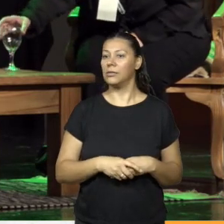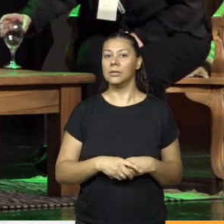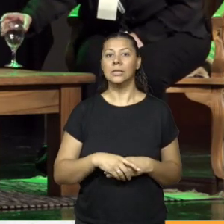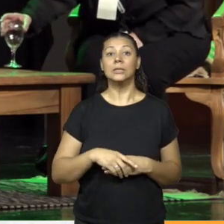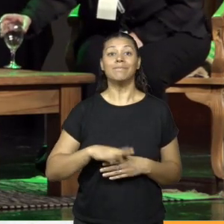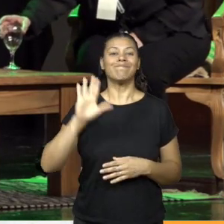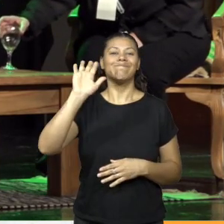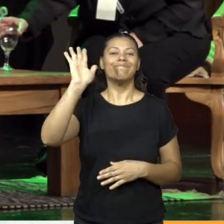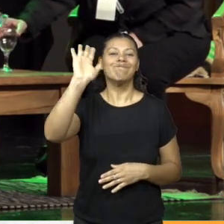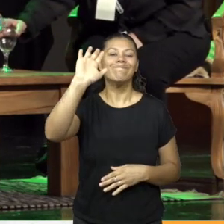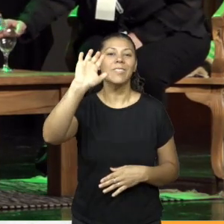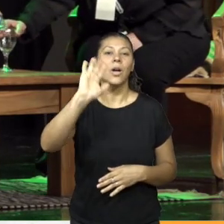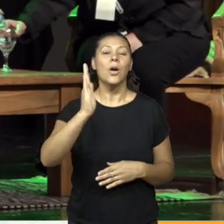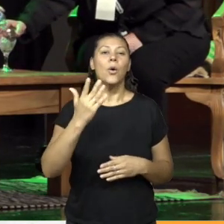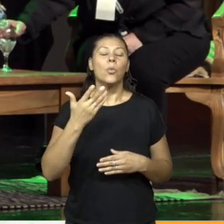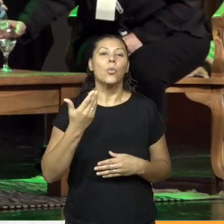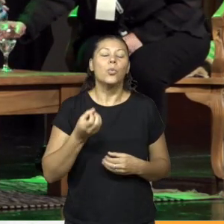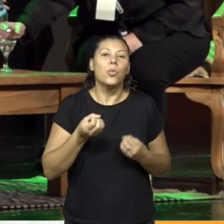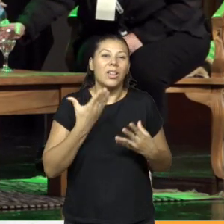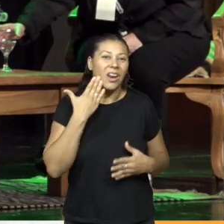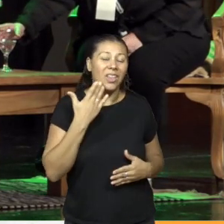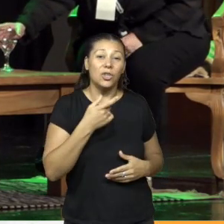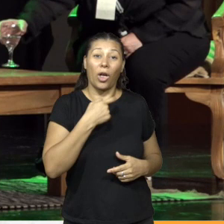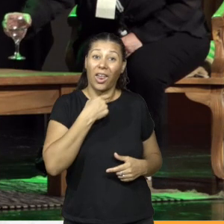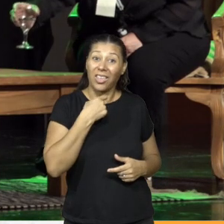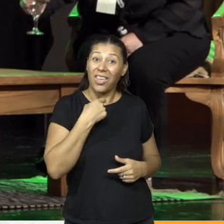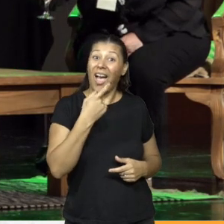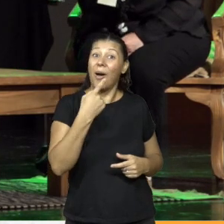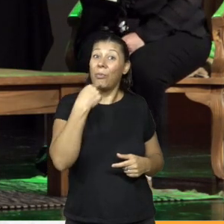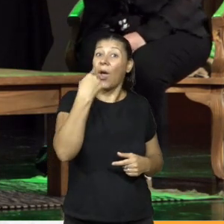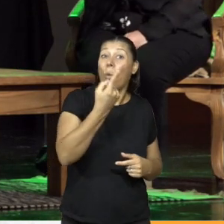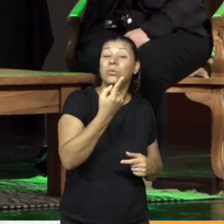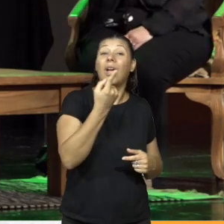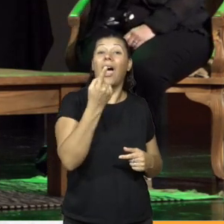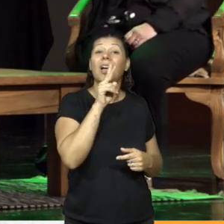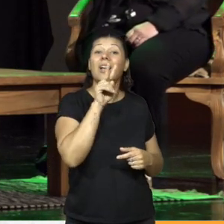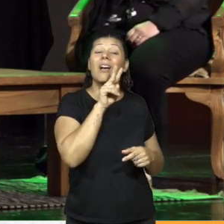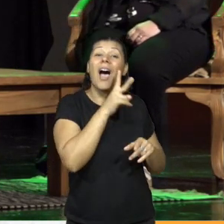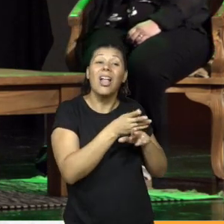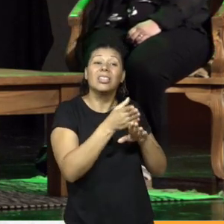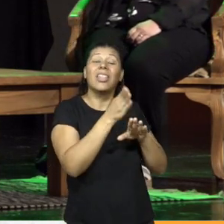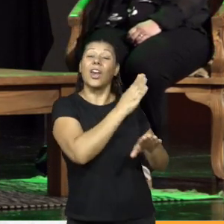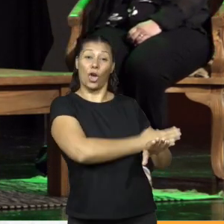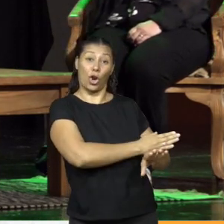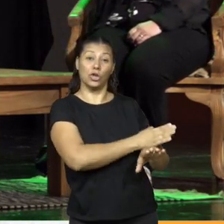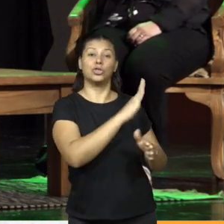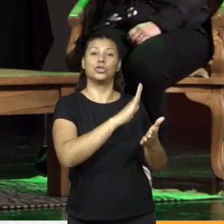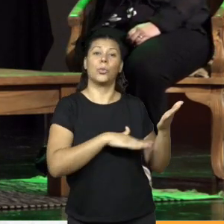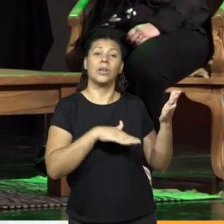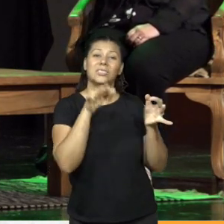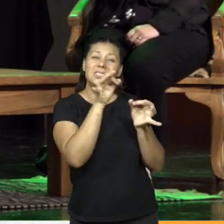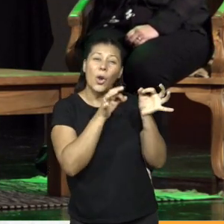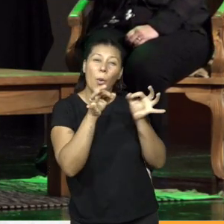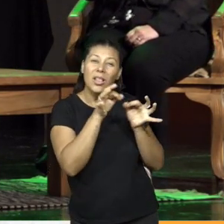Hola, buenas tardes. Yo le quería hacer una pregunta a la disertante anterior sobre cianobacterias. Le quería preguntar sobre